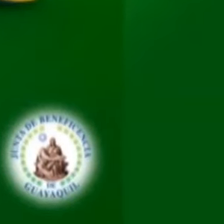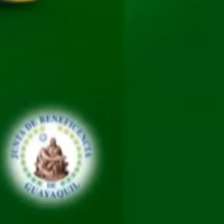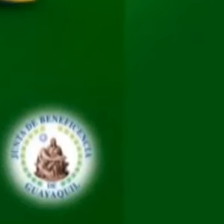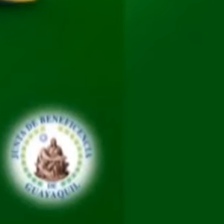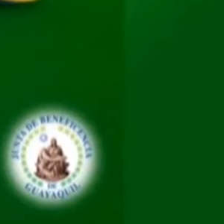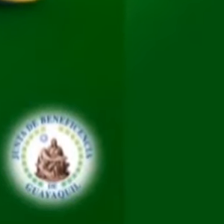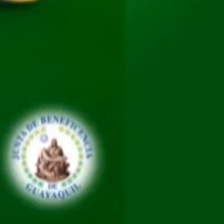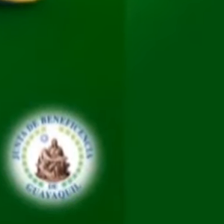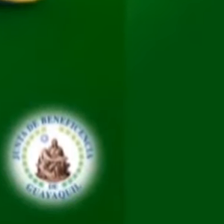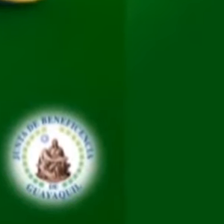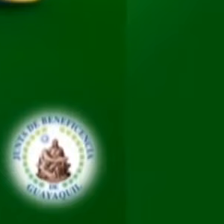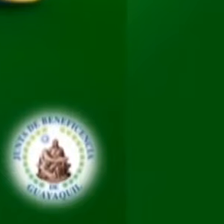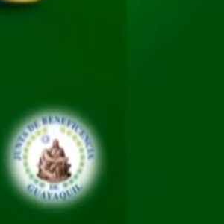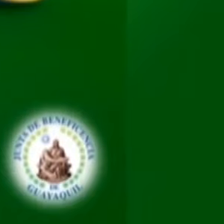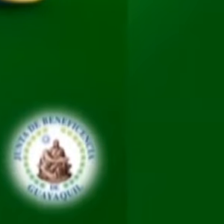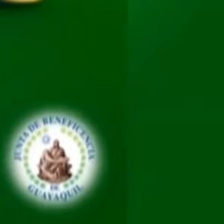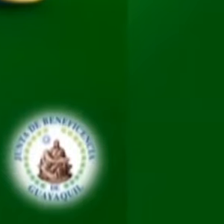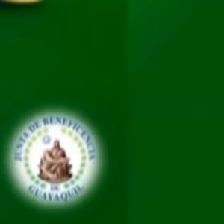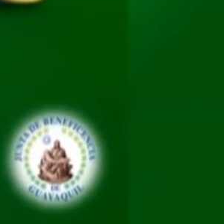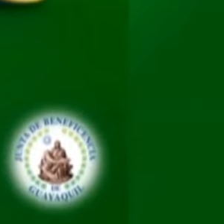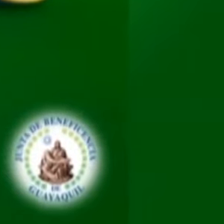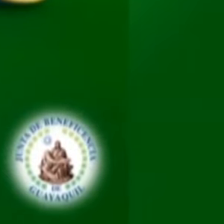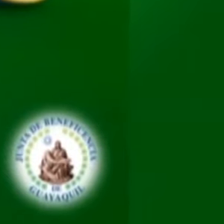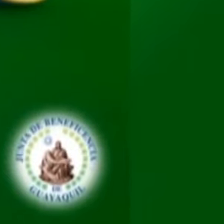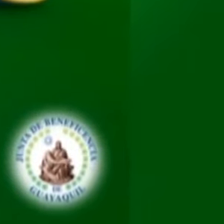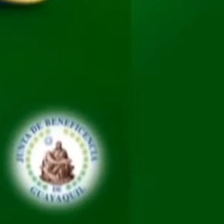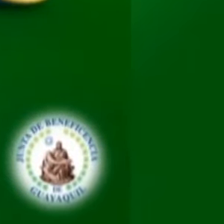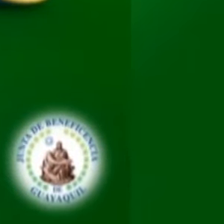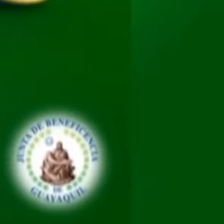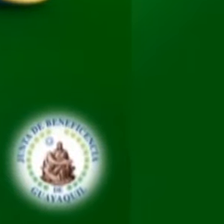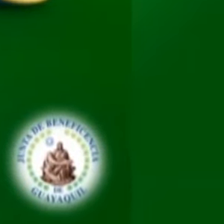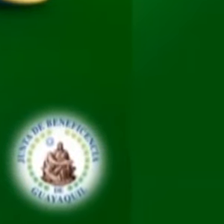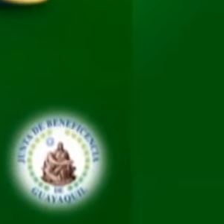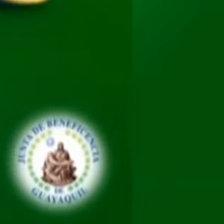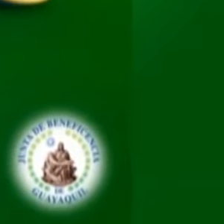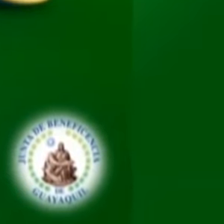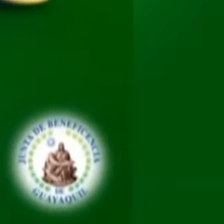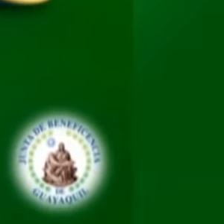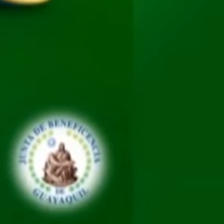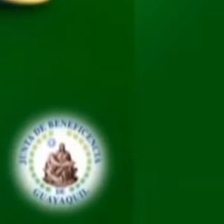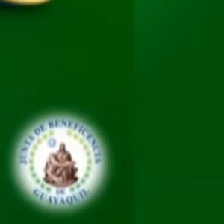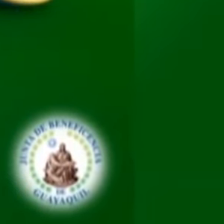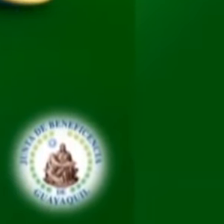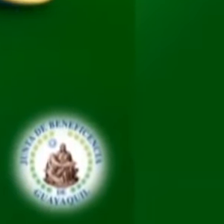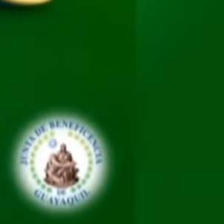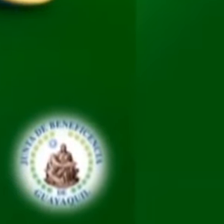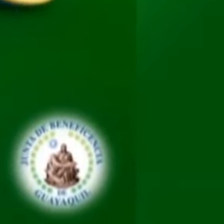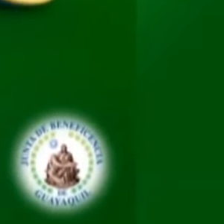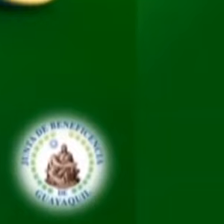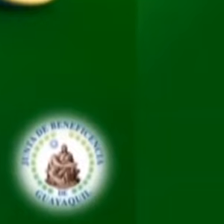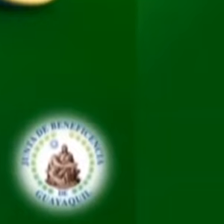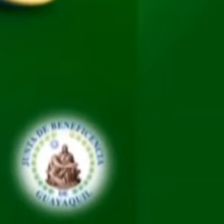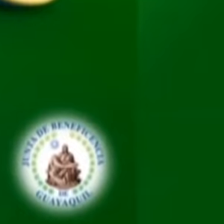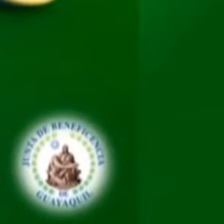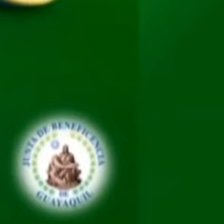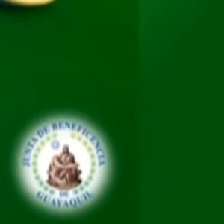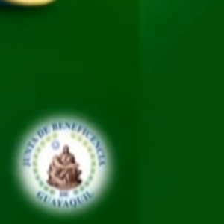un acumulado de $3,000,000. Puedes sorprenderlos y darles todo lo que necesitan. Pozo